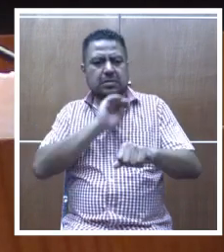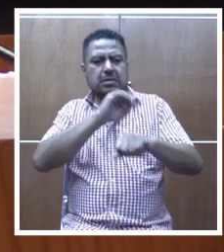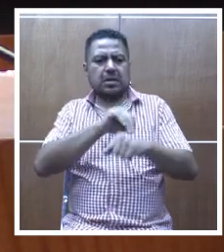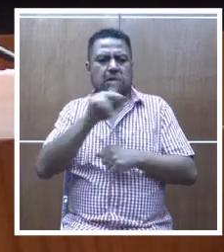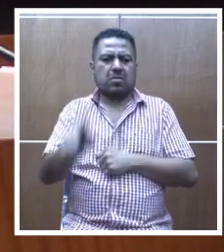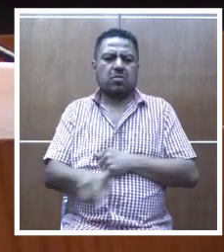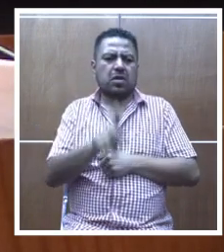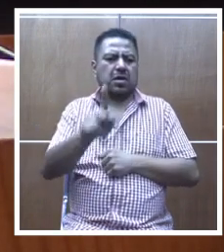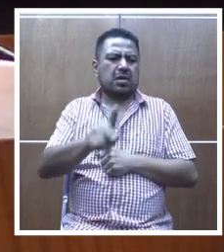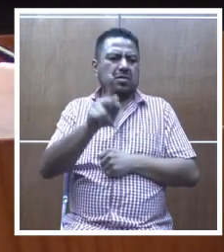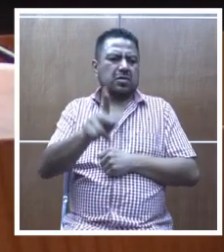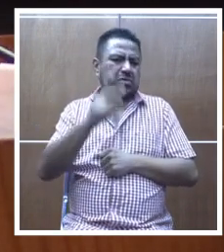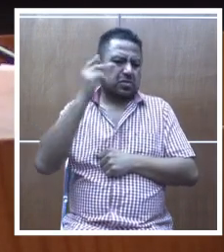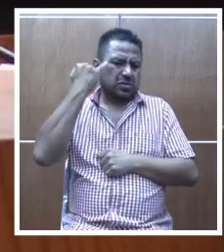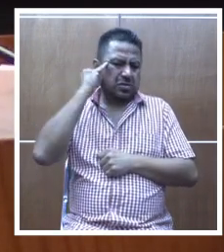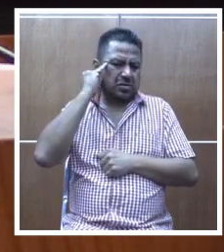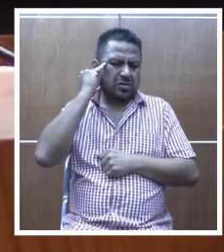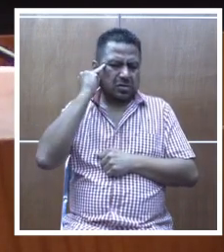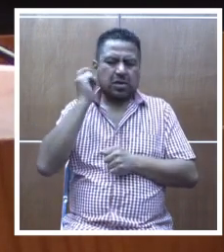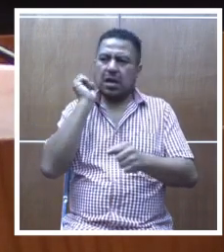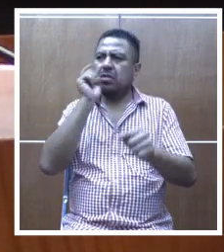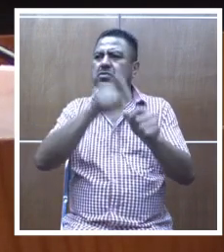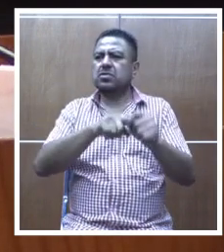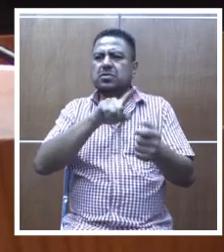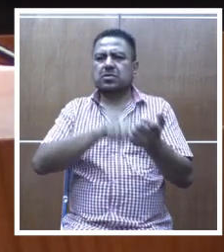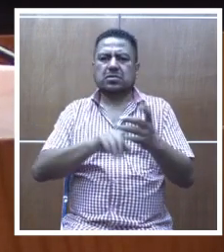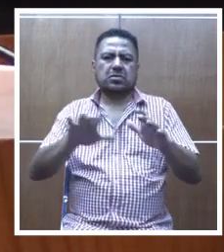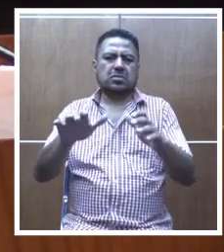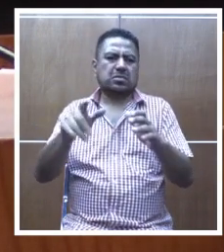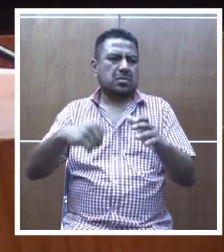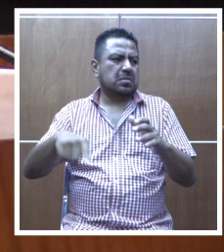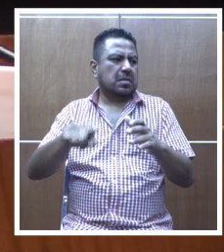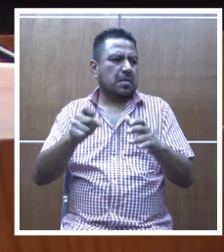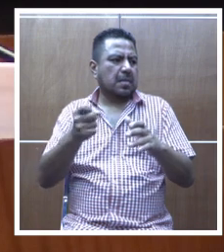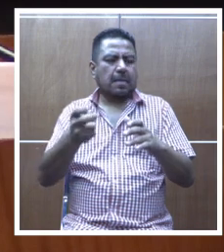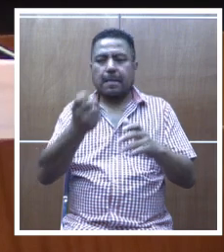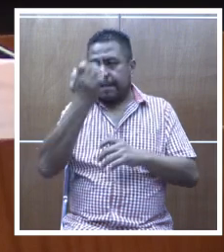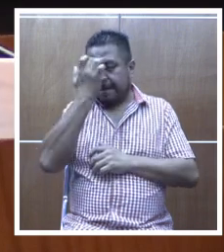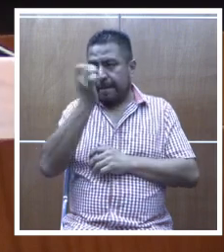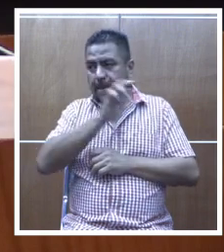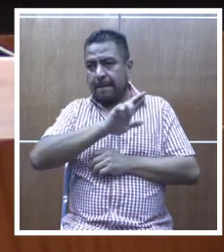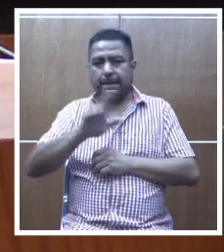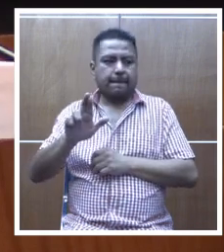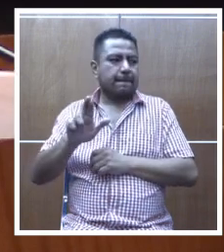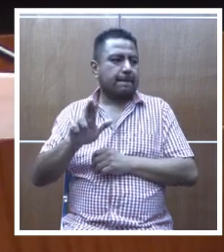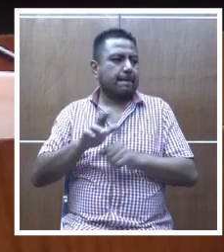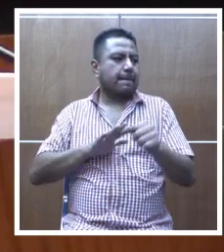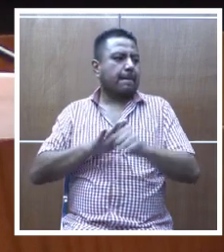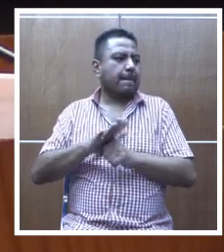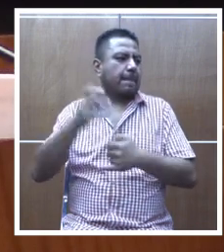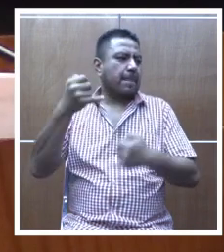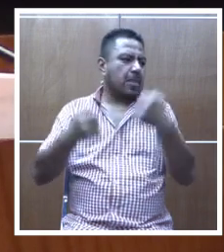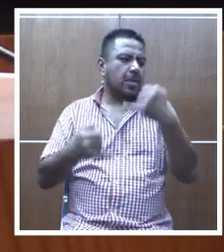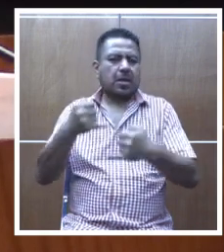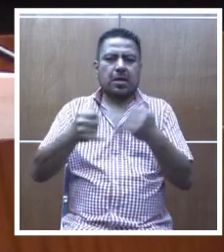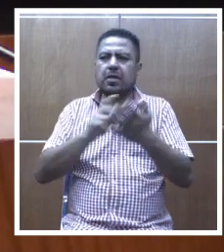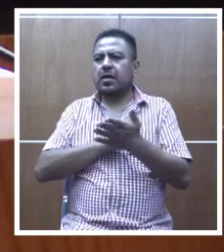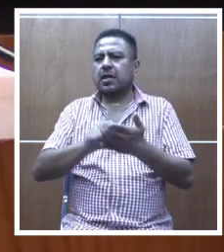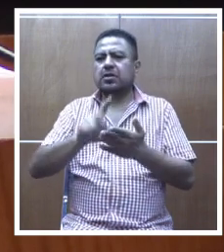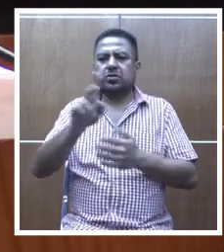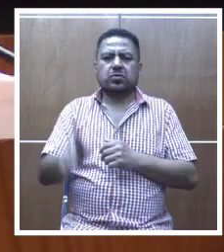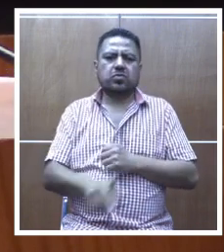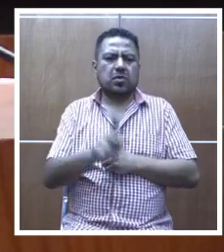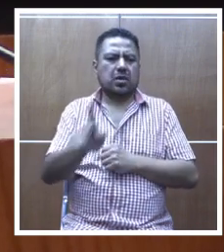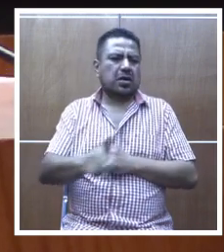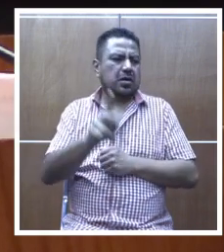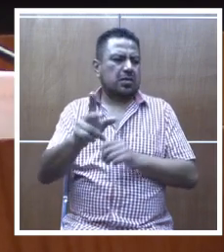pueblos y comunidades, la autoadscripción y la representación popular, el reconocimiento del pluralismo jurídico, los derechos de los pueblos y